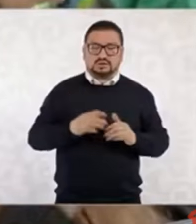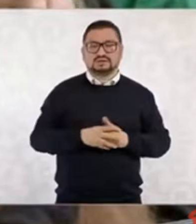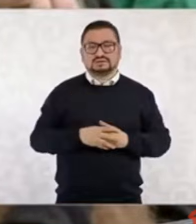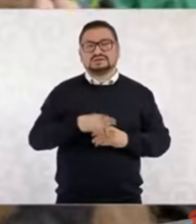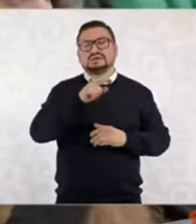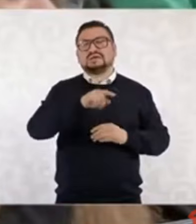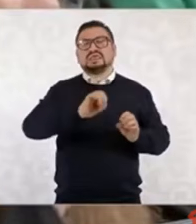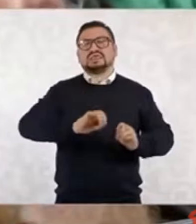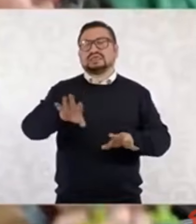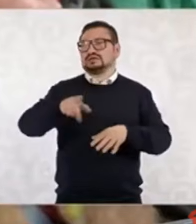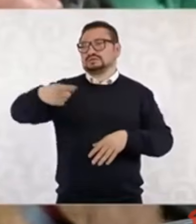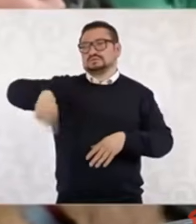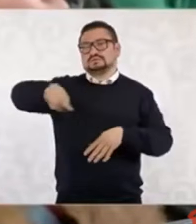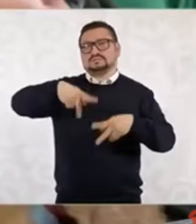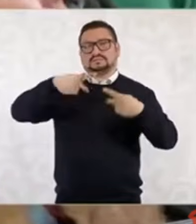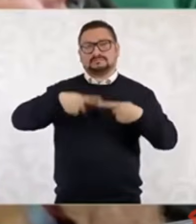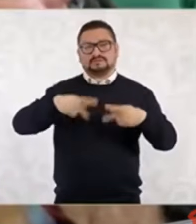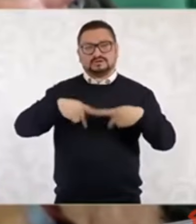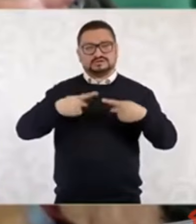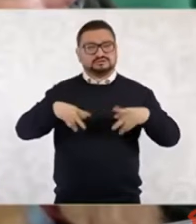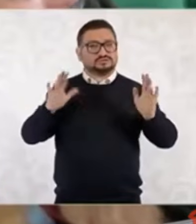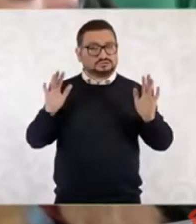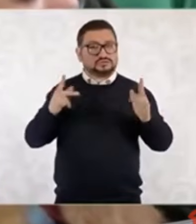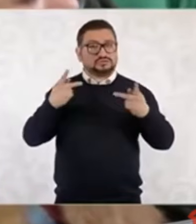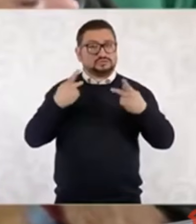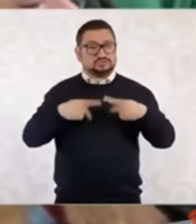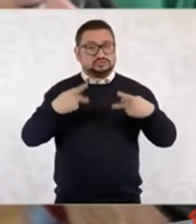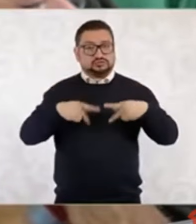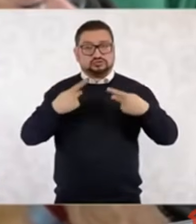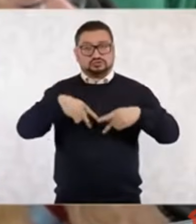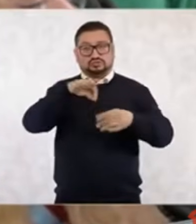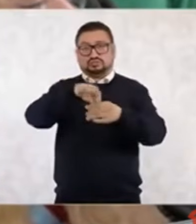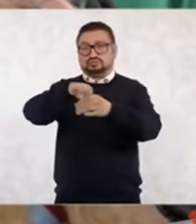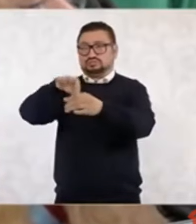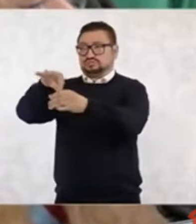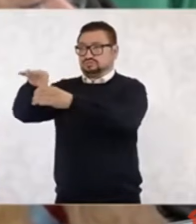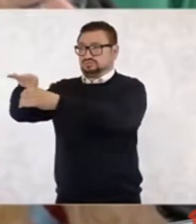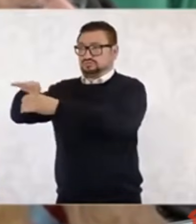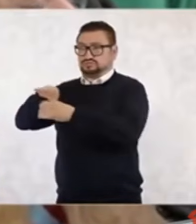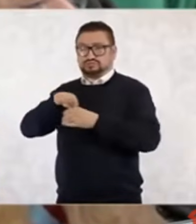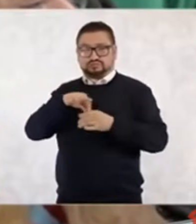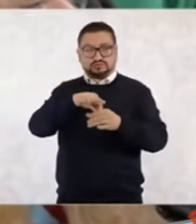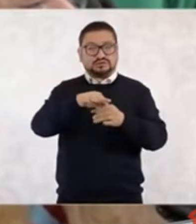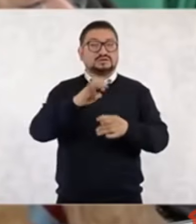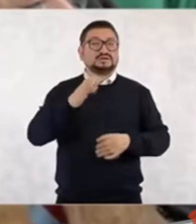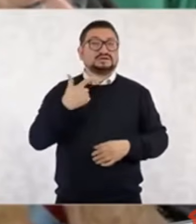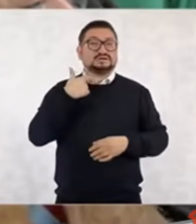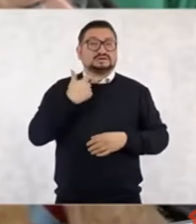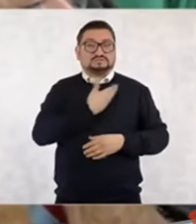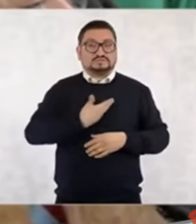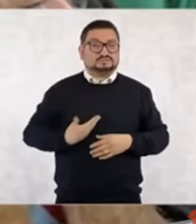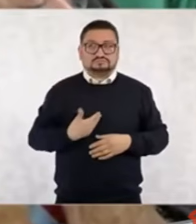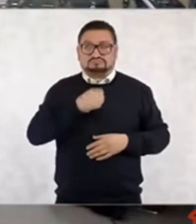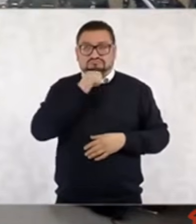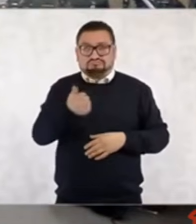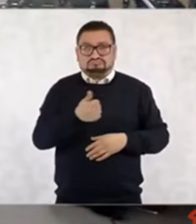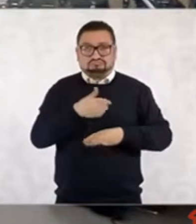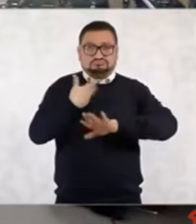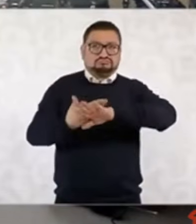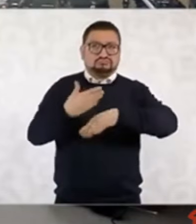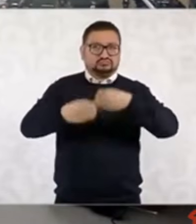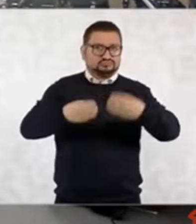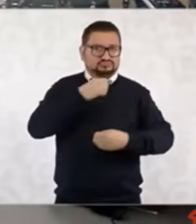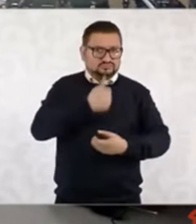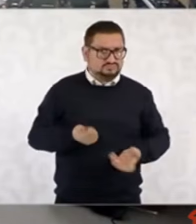iba a dejar a la ciudadanía, y la ciudadanía supuestamente votó y nadie quiso que se enjuiciara expresidentes. O sea,